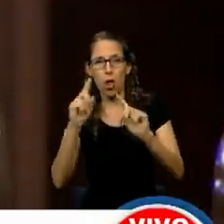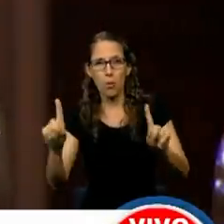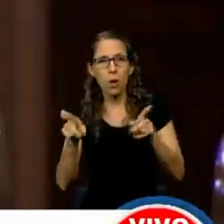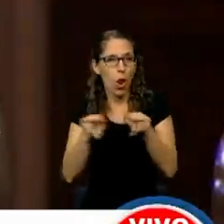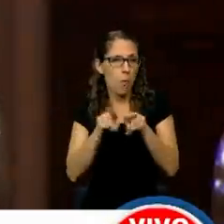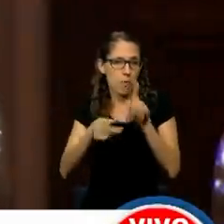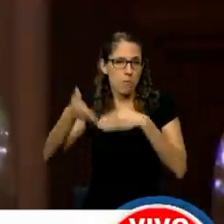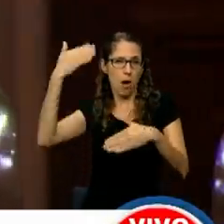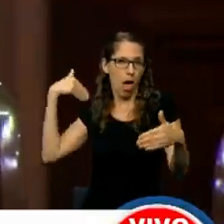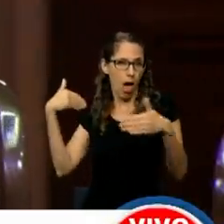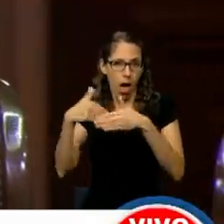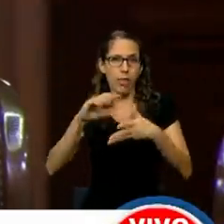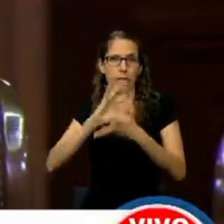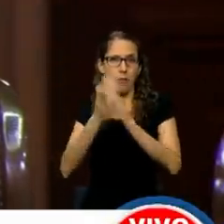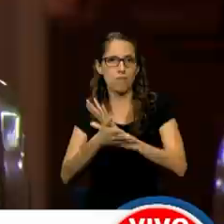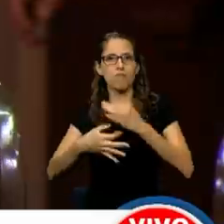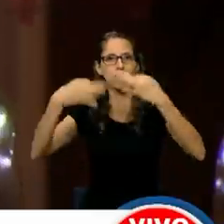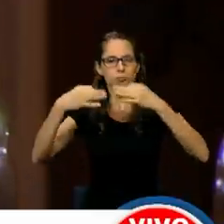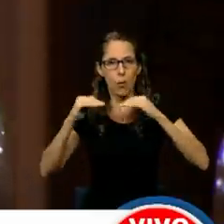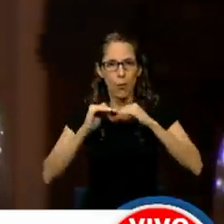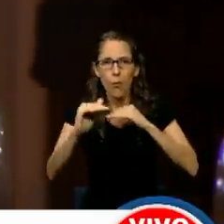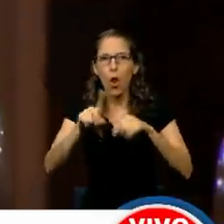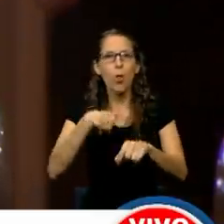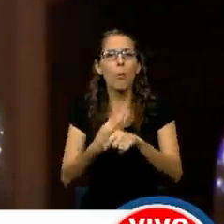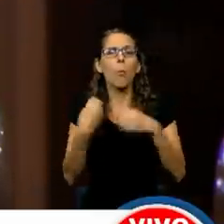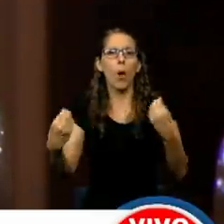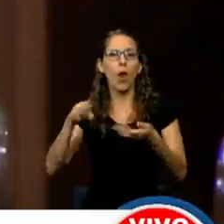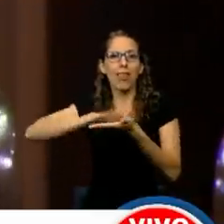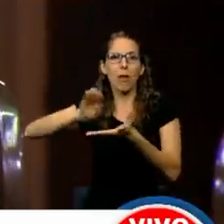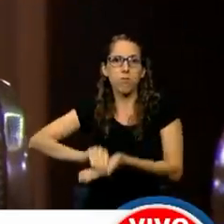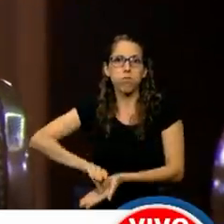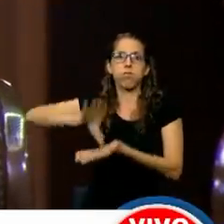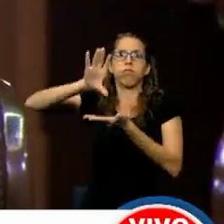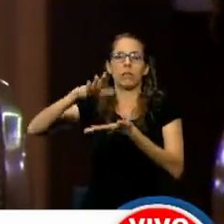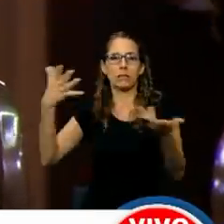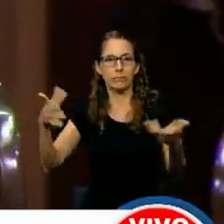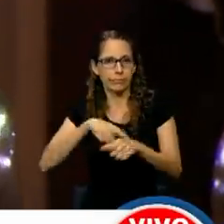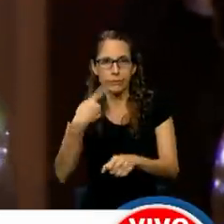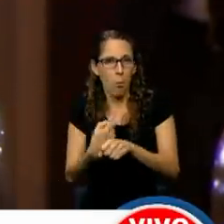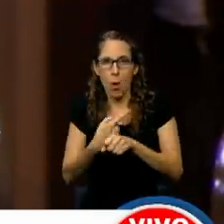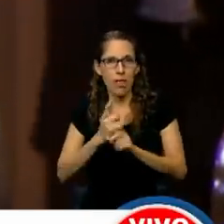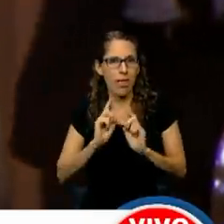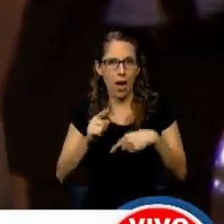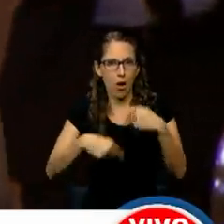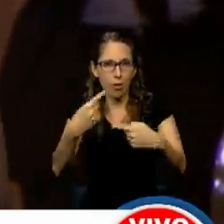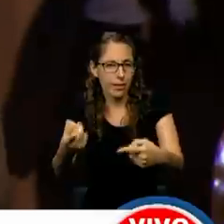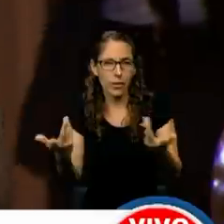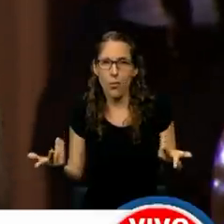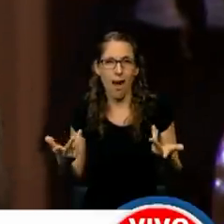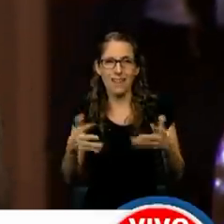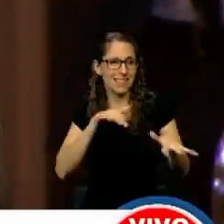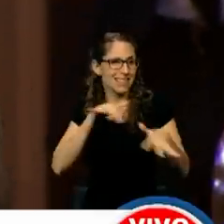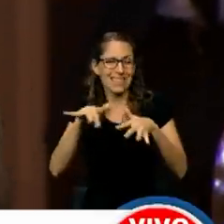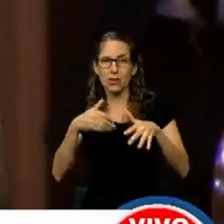económico producto de un endeudamiento que era insostenible y era insostenible en cualquier escenario en el que uno se